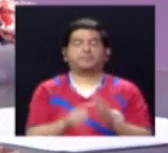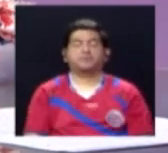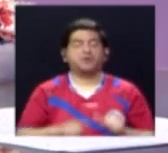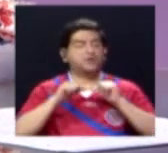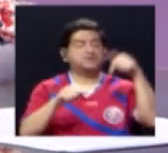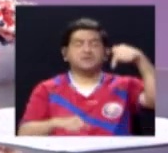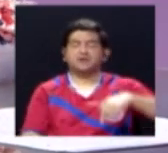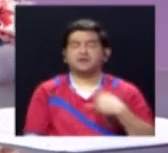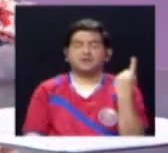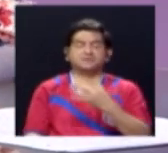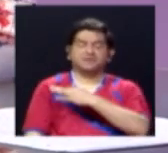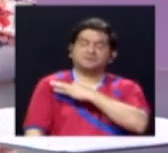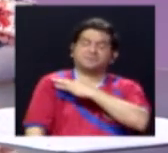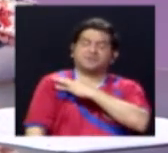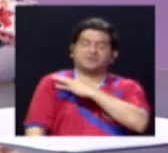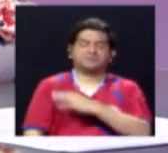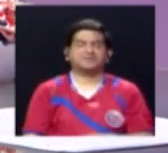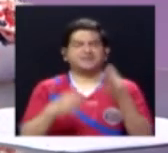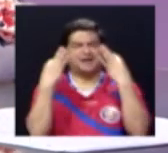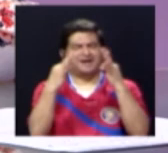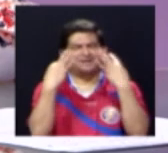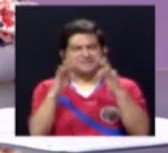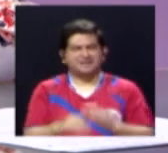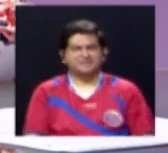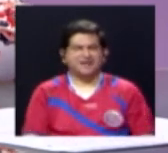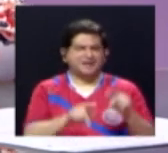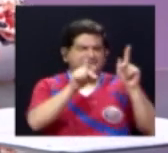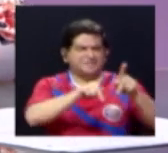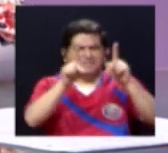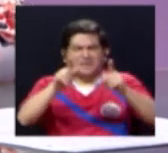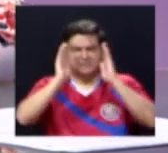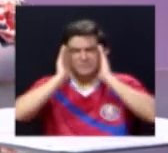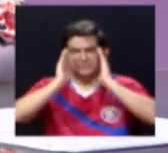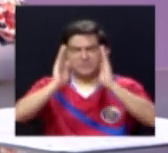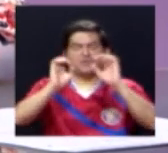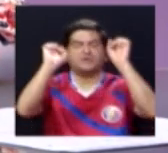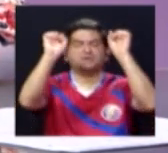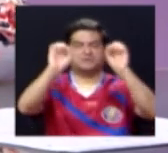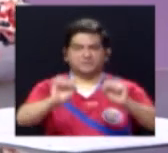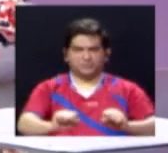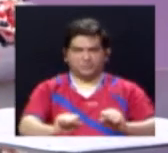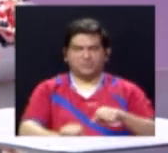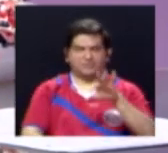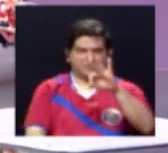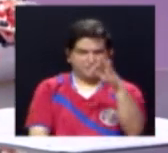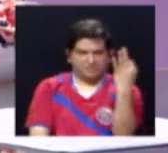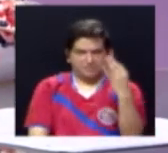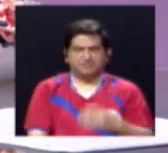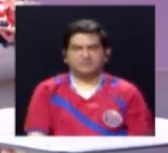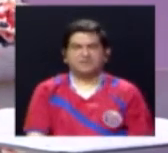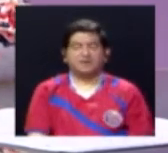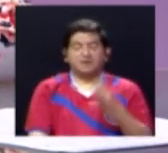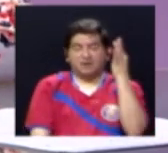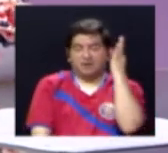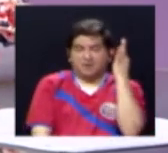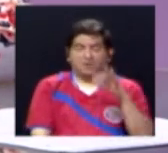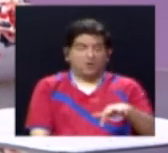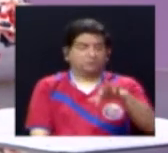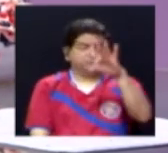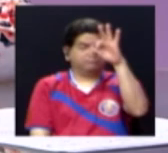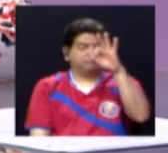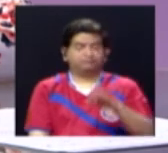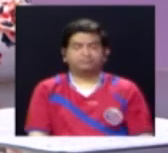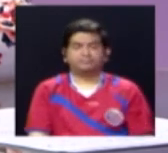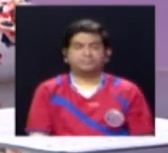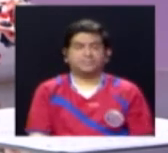estaremos cada vez que nos inviten tratando de llegarle a muchas personas para poder que las mujeres se encuentren